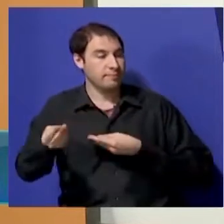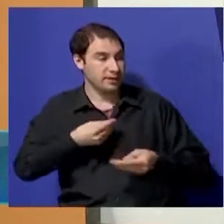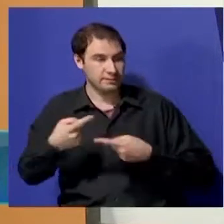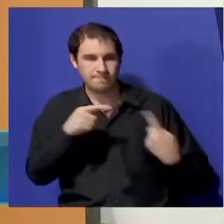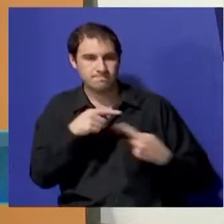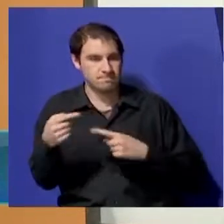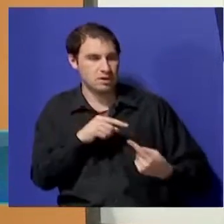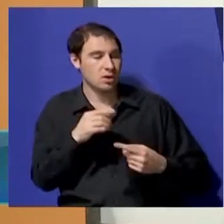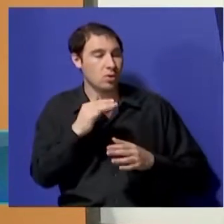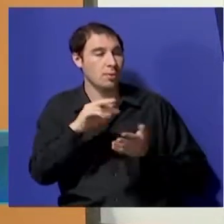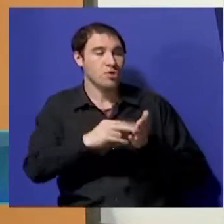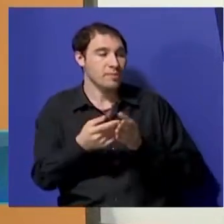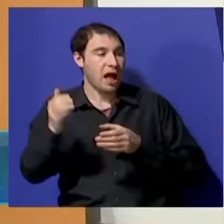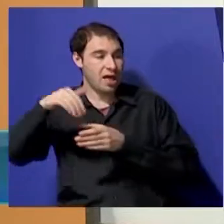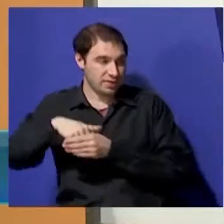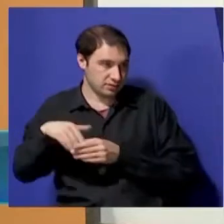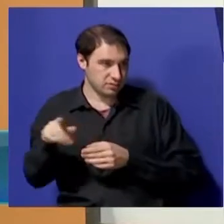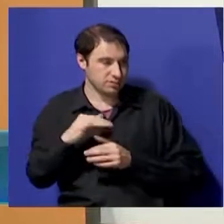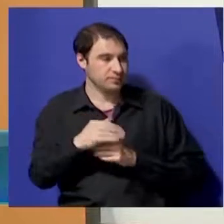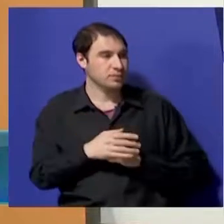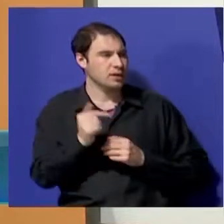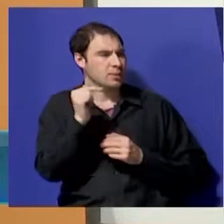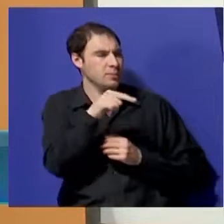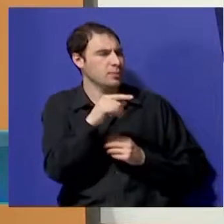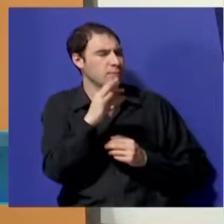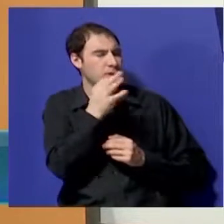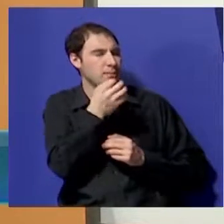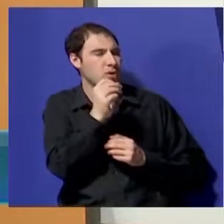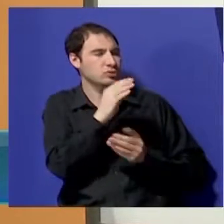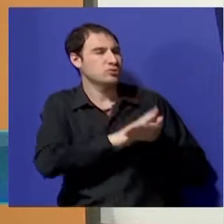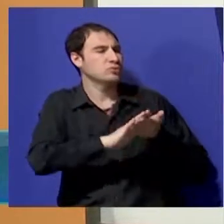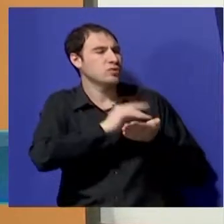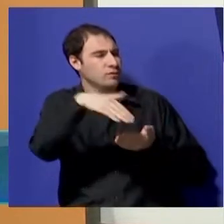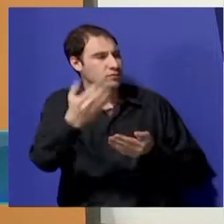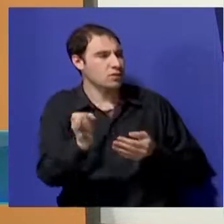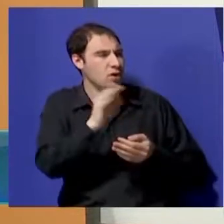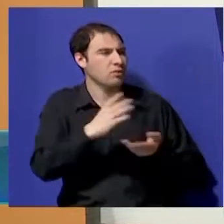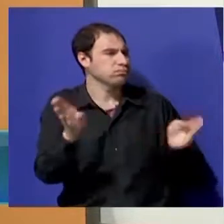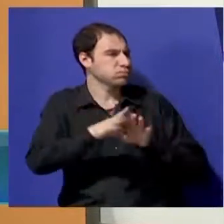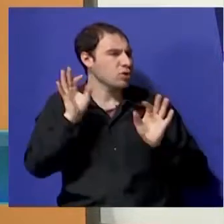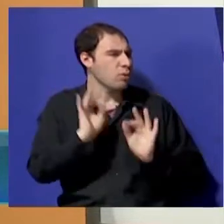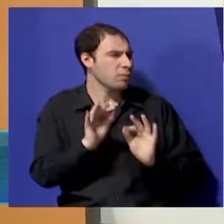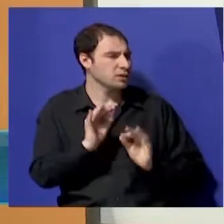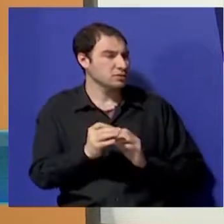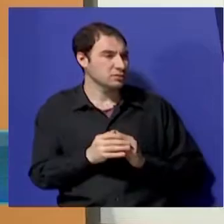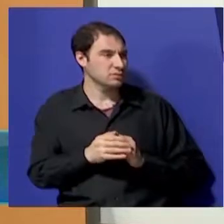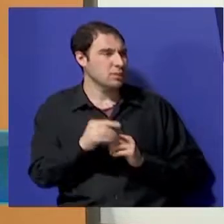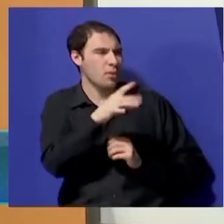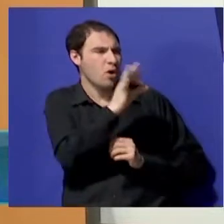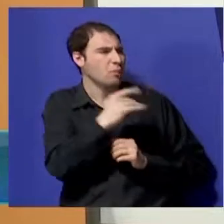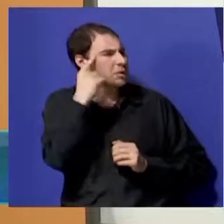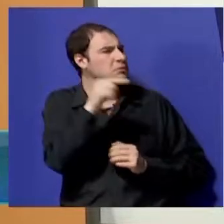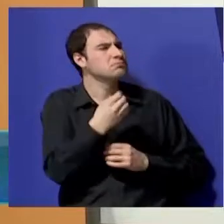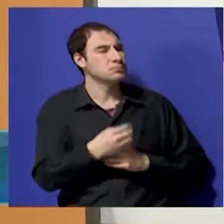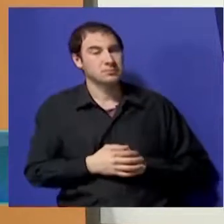digamos, que dicen que hay problemas internos y demás. ¿Analizás una posible salida o terminación absoluta de la mina? ¿Qué opinión